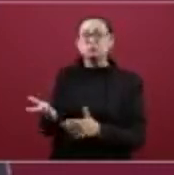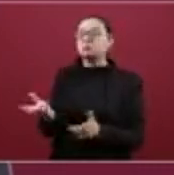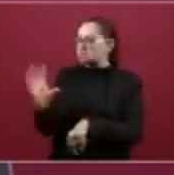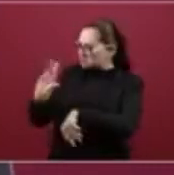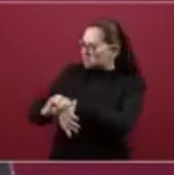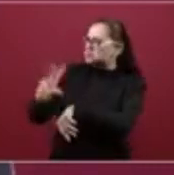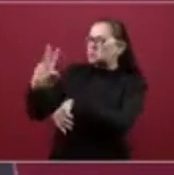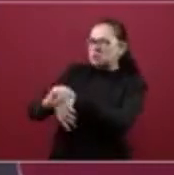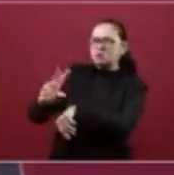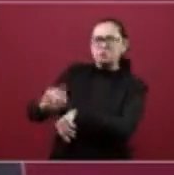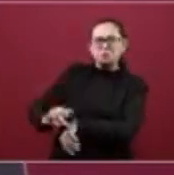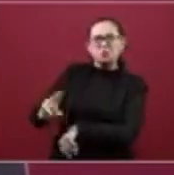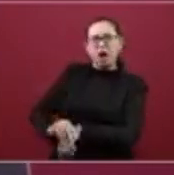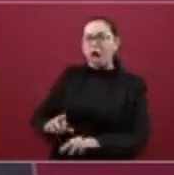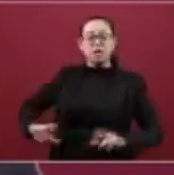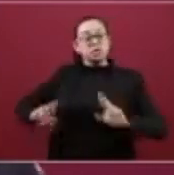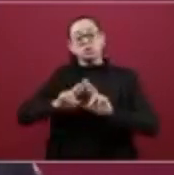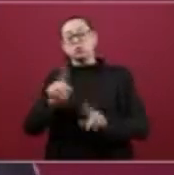Entonces,